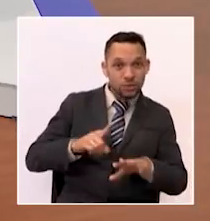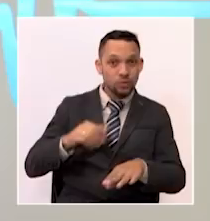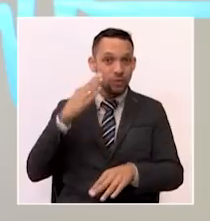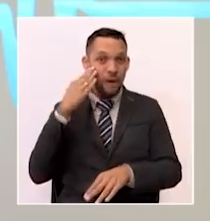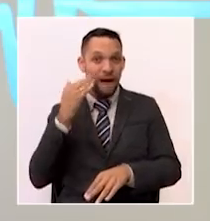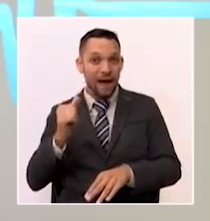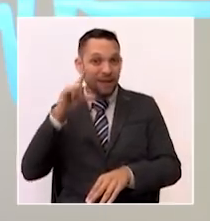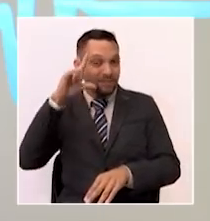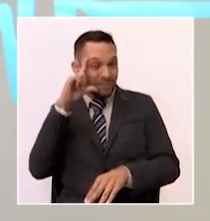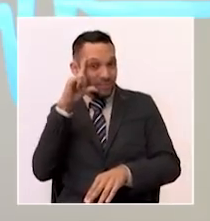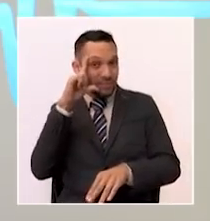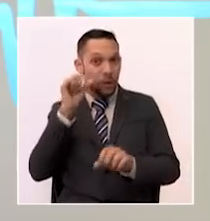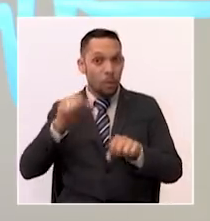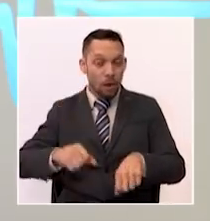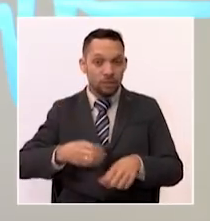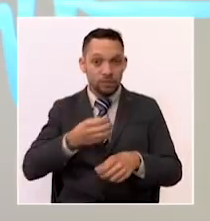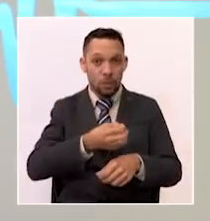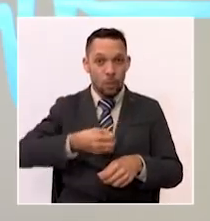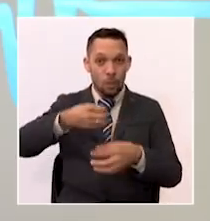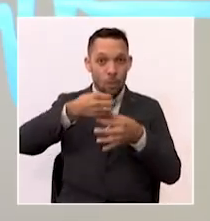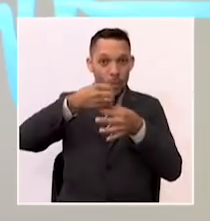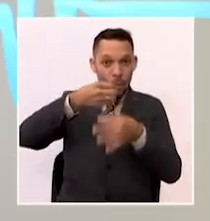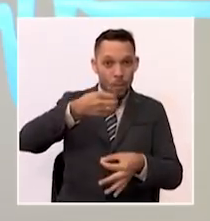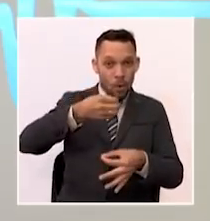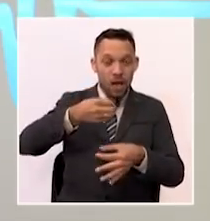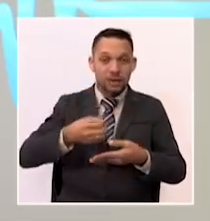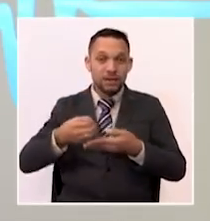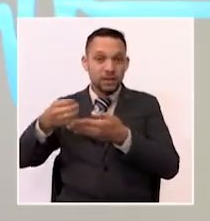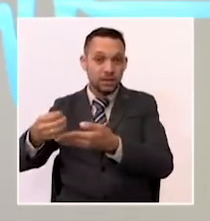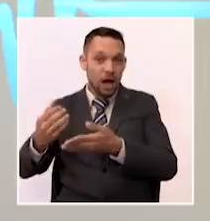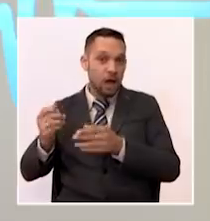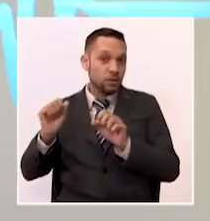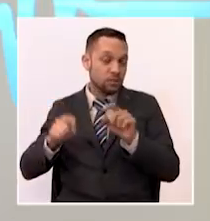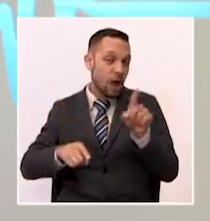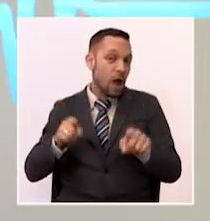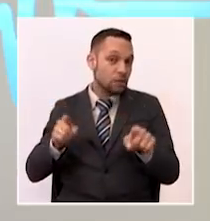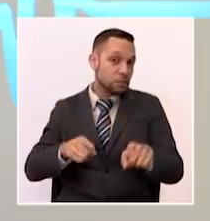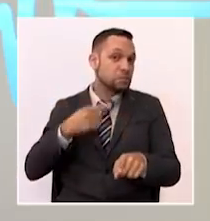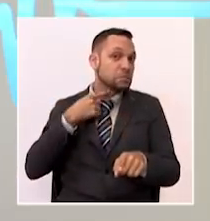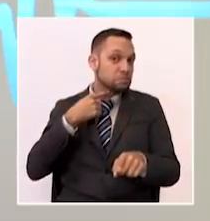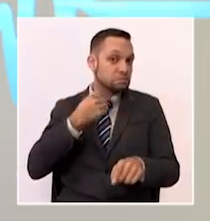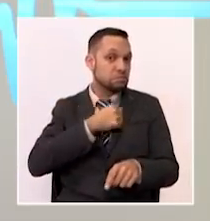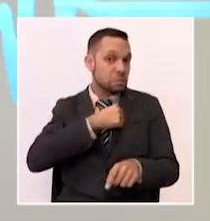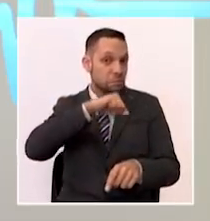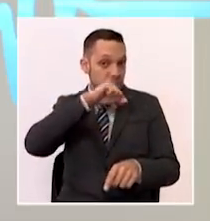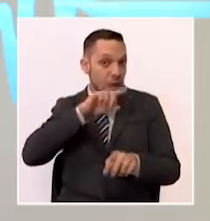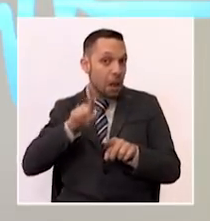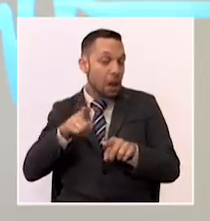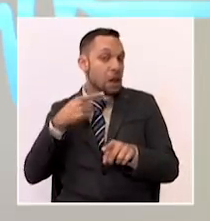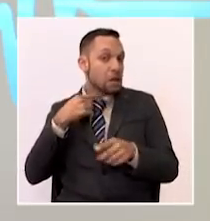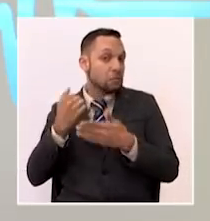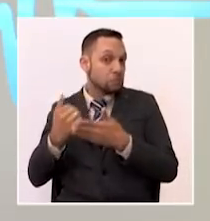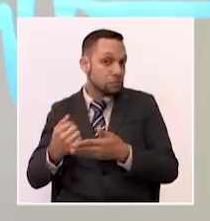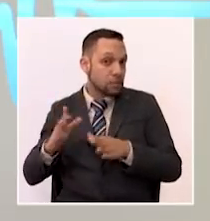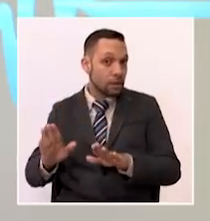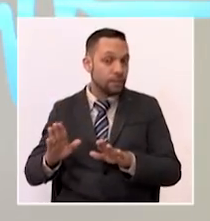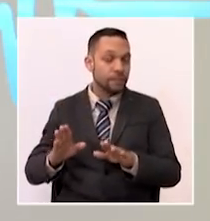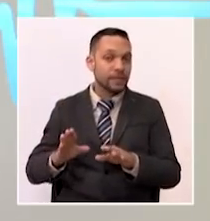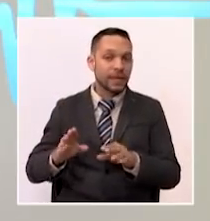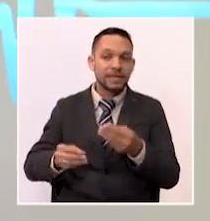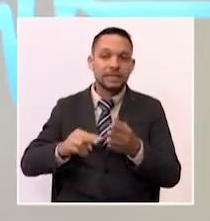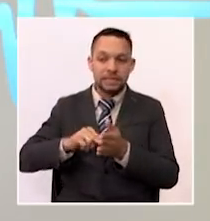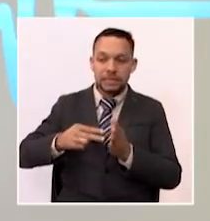los dispositivos para las menstruaciones en este momento, y para nosotros los ginecólogos se volvió una salvación, porque la copa